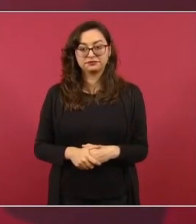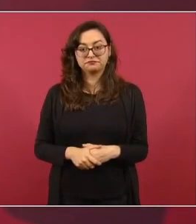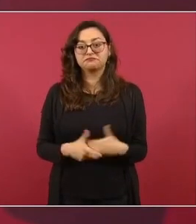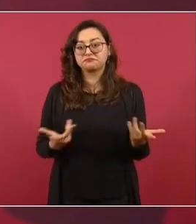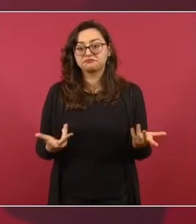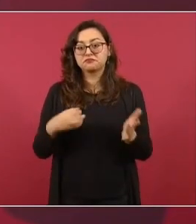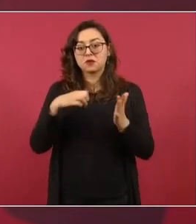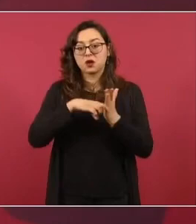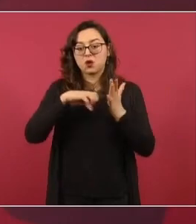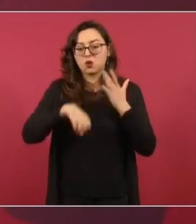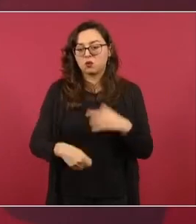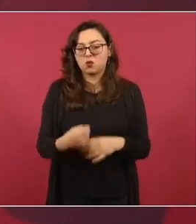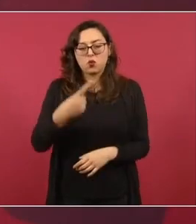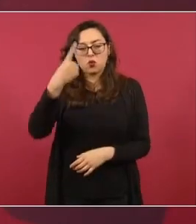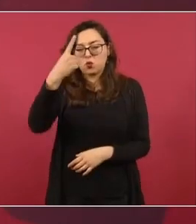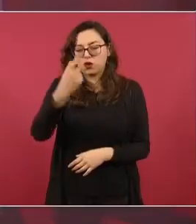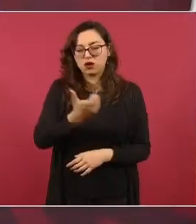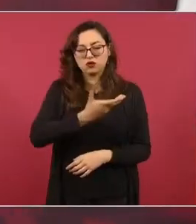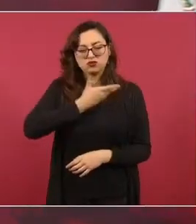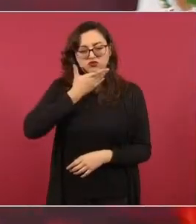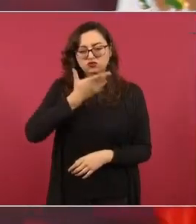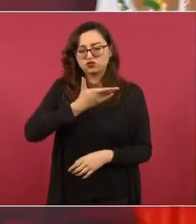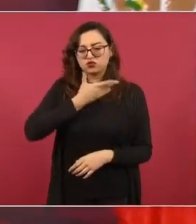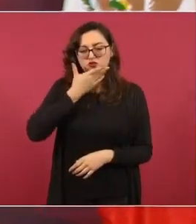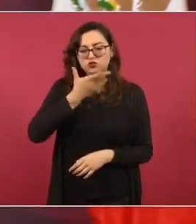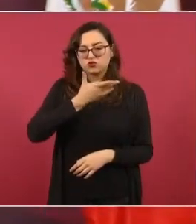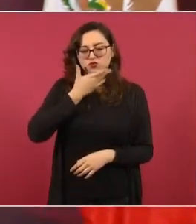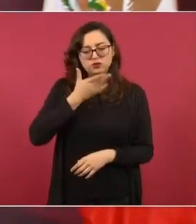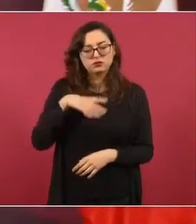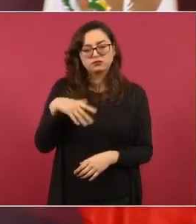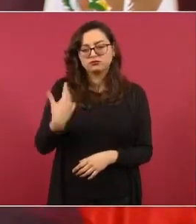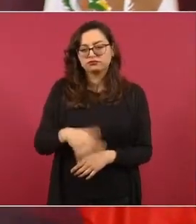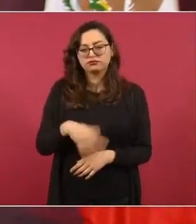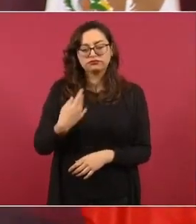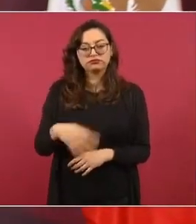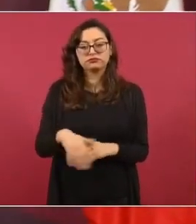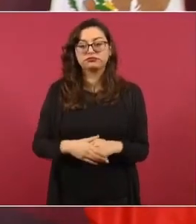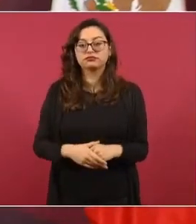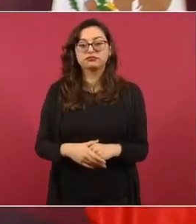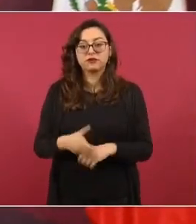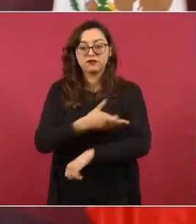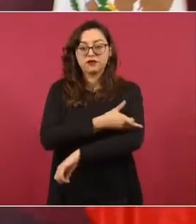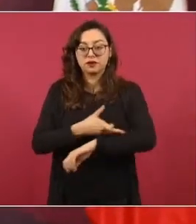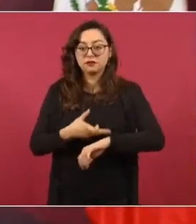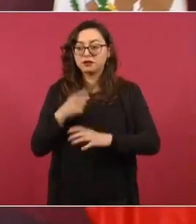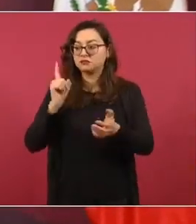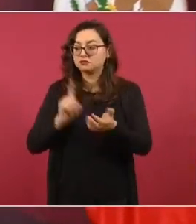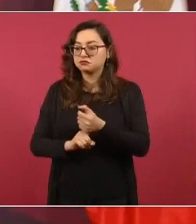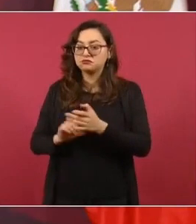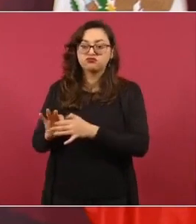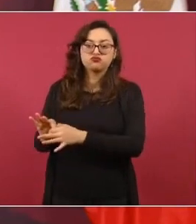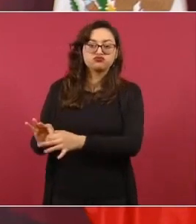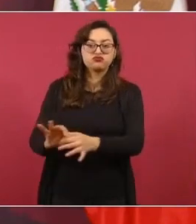buenos es la fraternidad en nuestras familias.